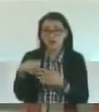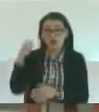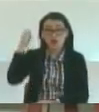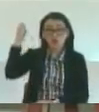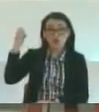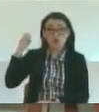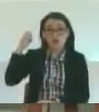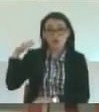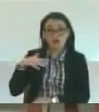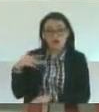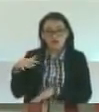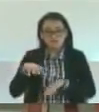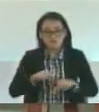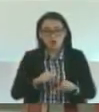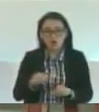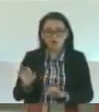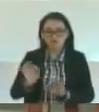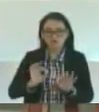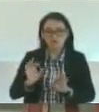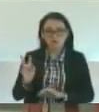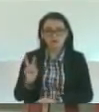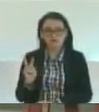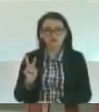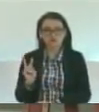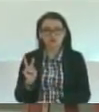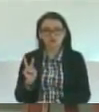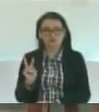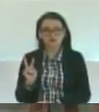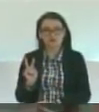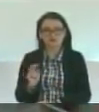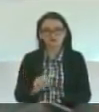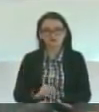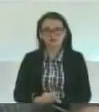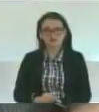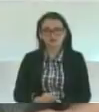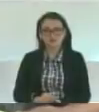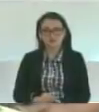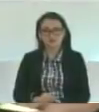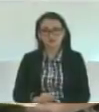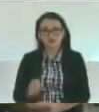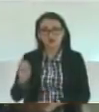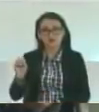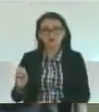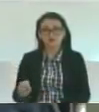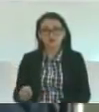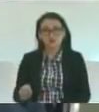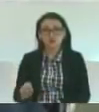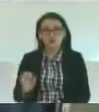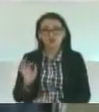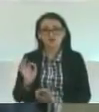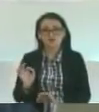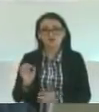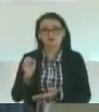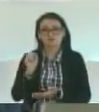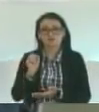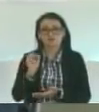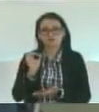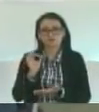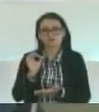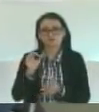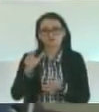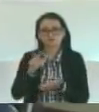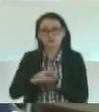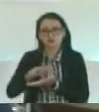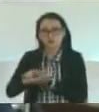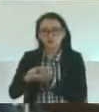Venezuela. Al sur del Orinoco estamos certificando lo que pudiera ser la reserva de